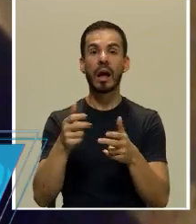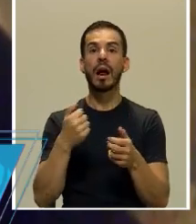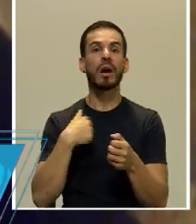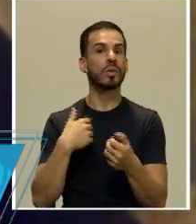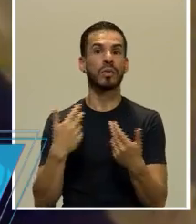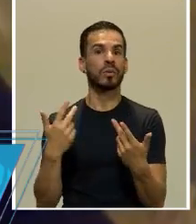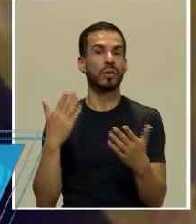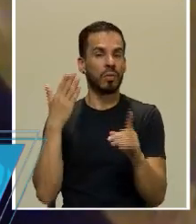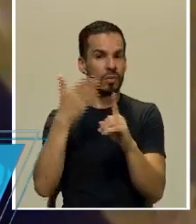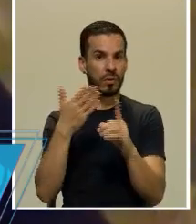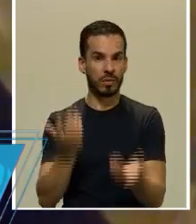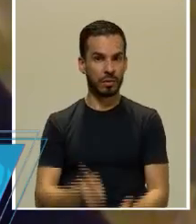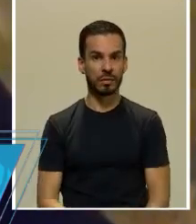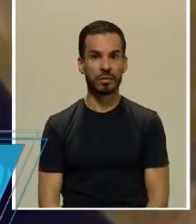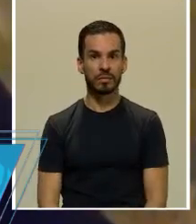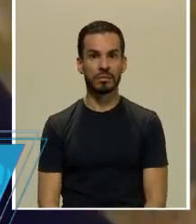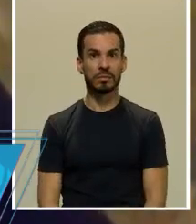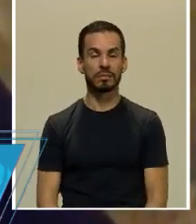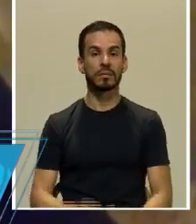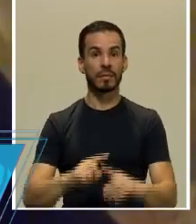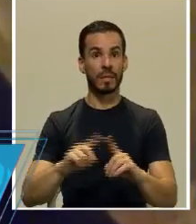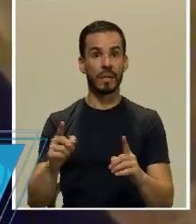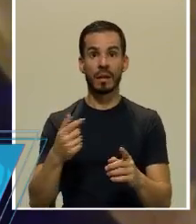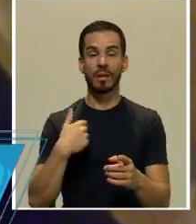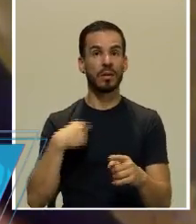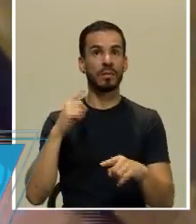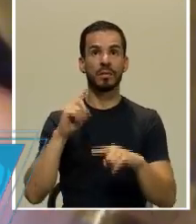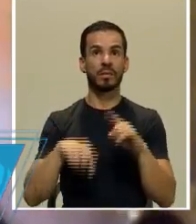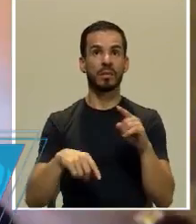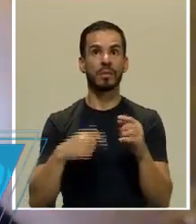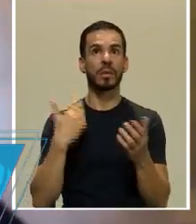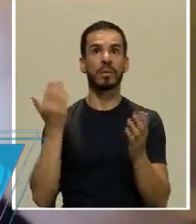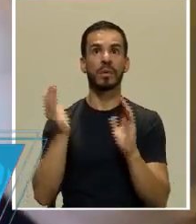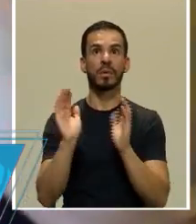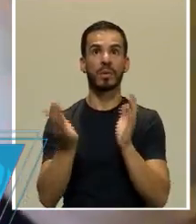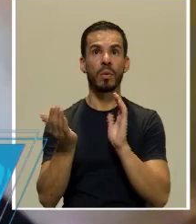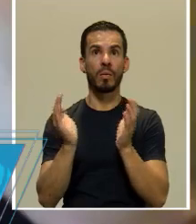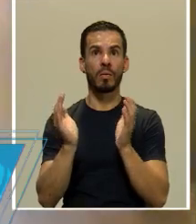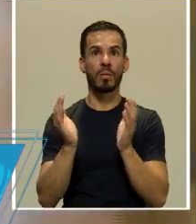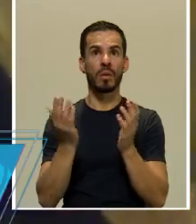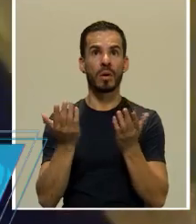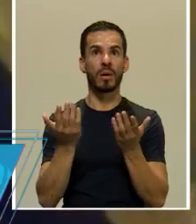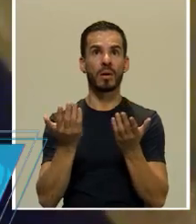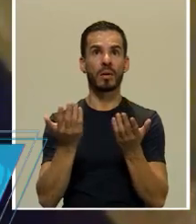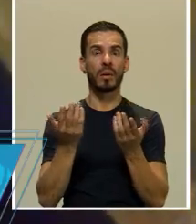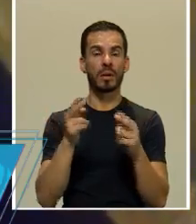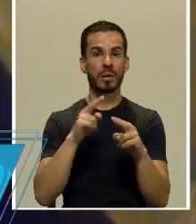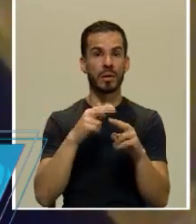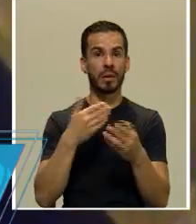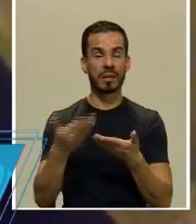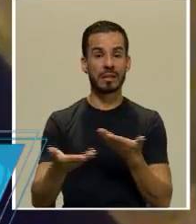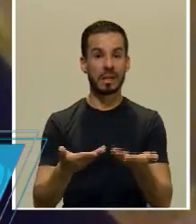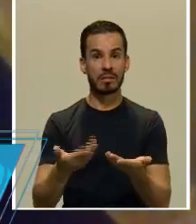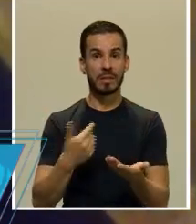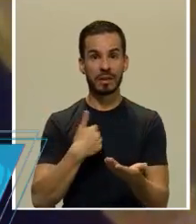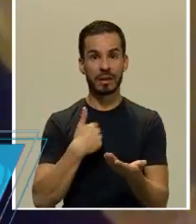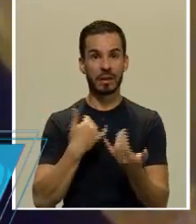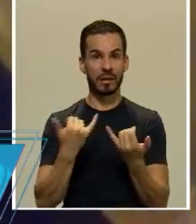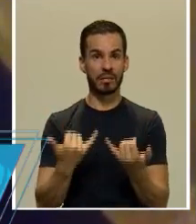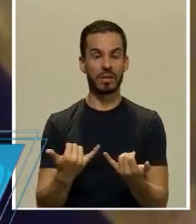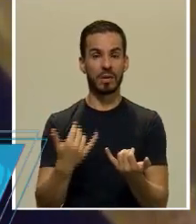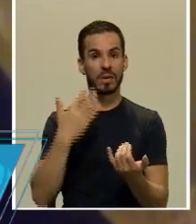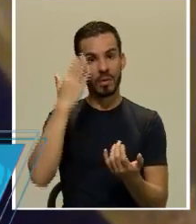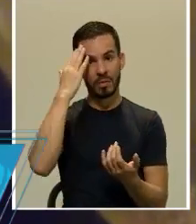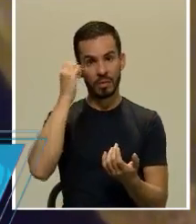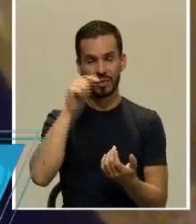no entren en conflicto. Lo que pasa es que si no podemos compararlo con el servicio que tenemos